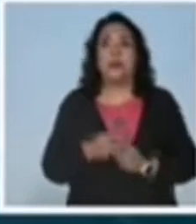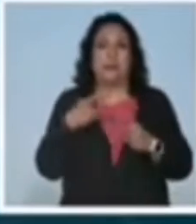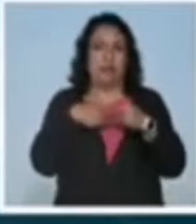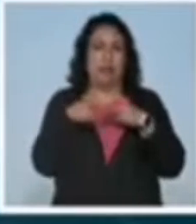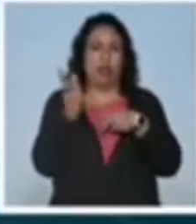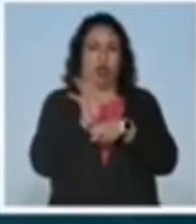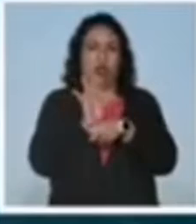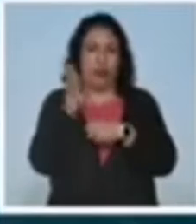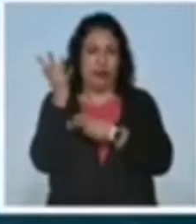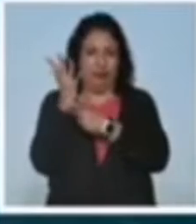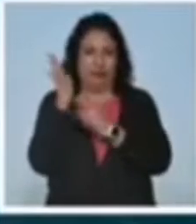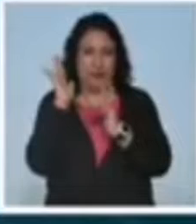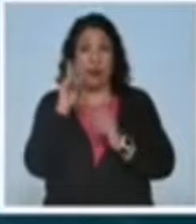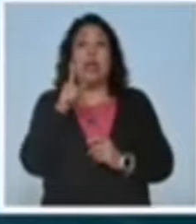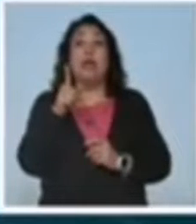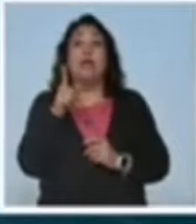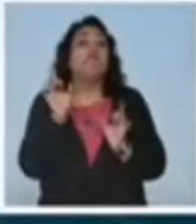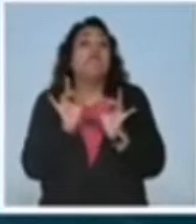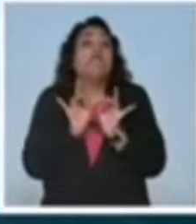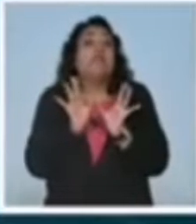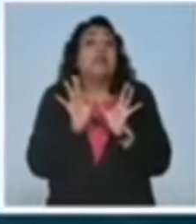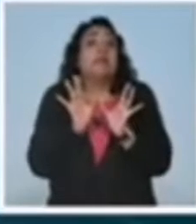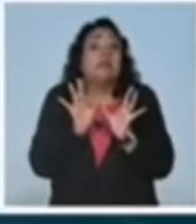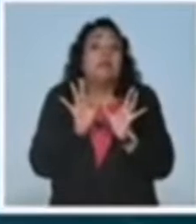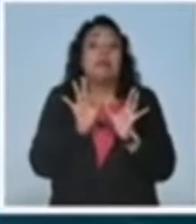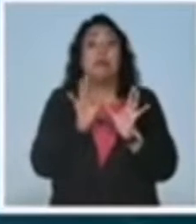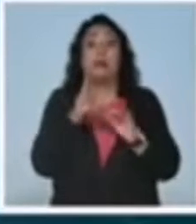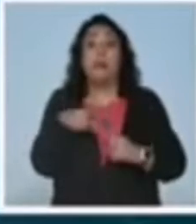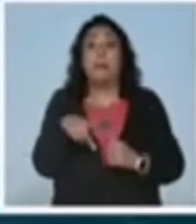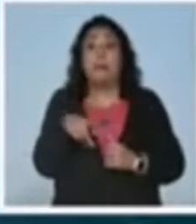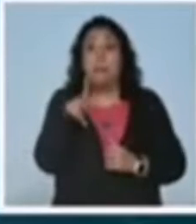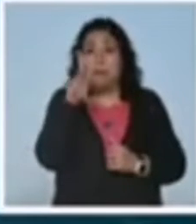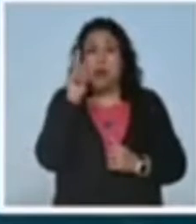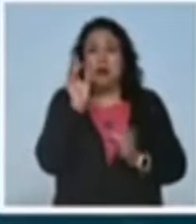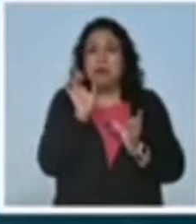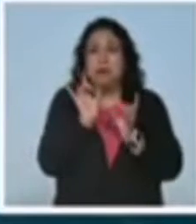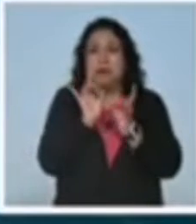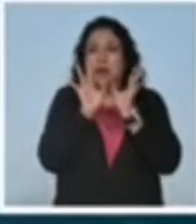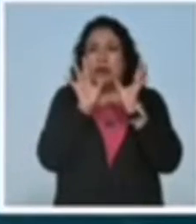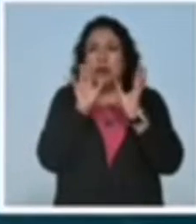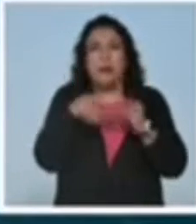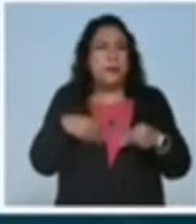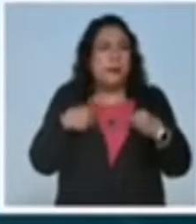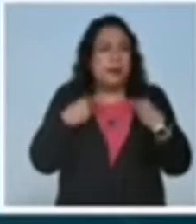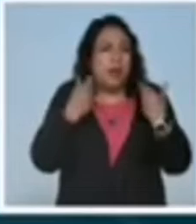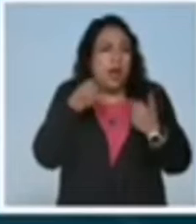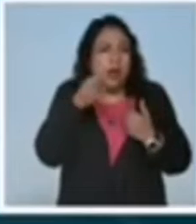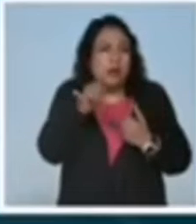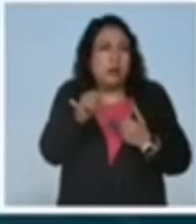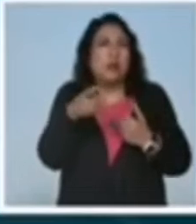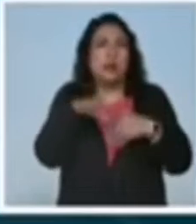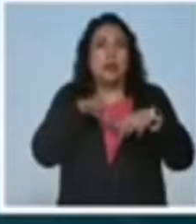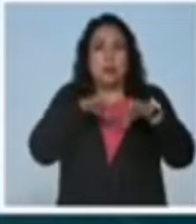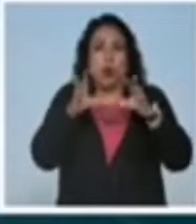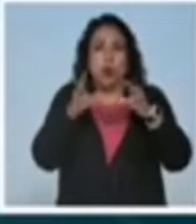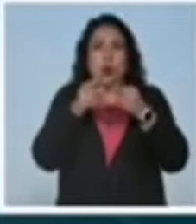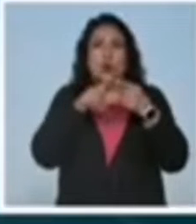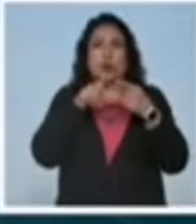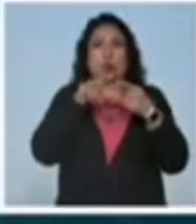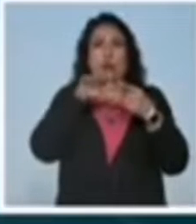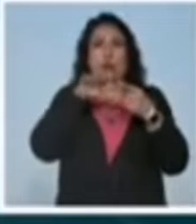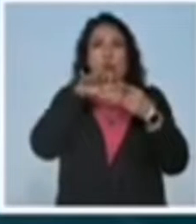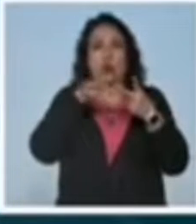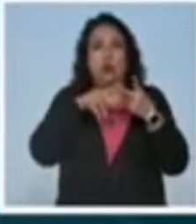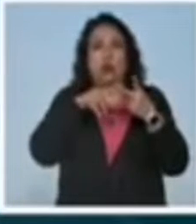al cine, como ella lo dice, fue por casualidad. Pero, ¿qué no es casualidad en esta vida? Fue así como trabajó con Luis